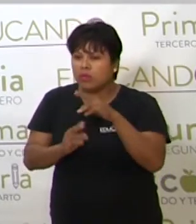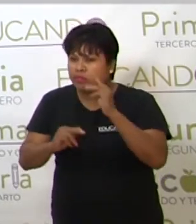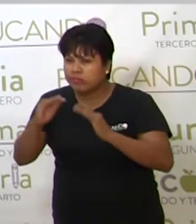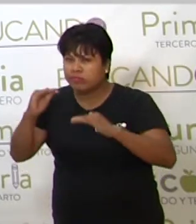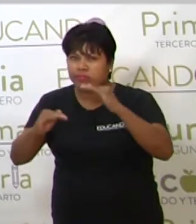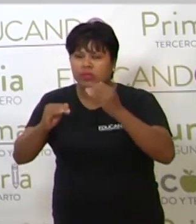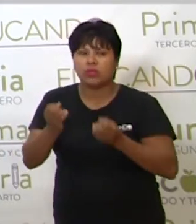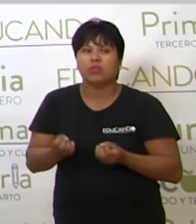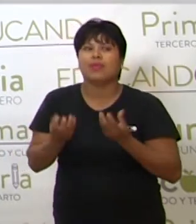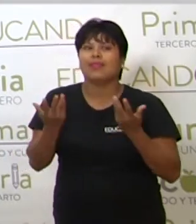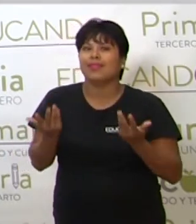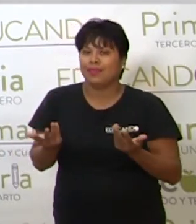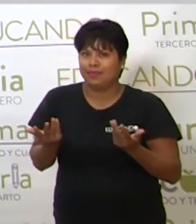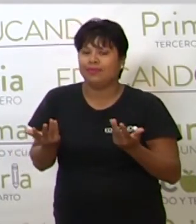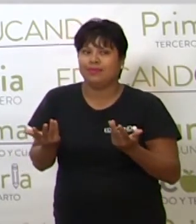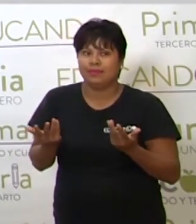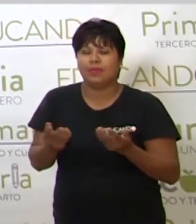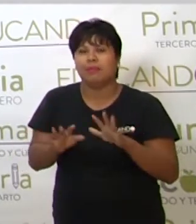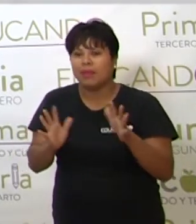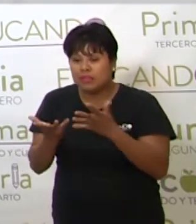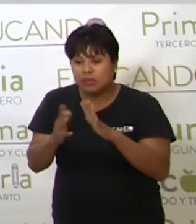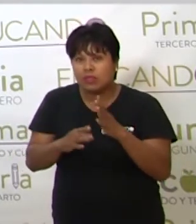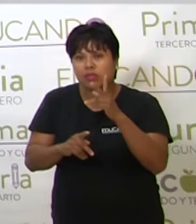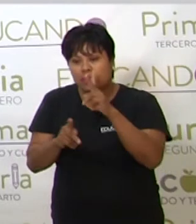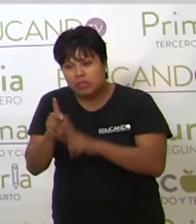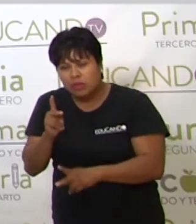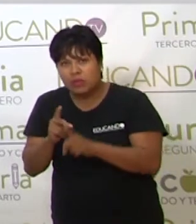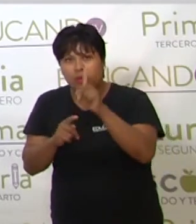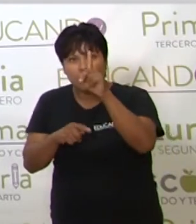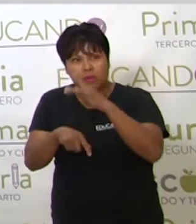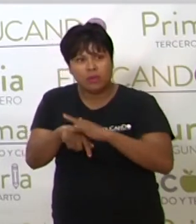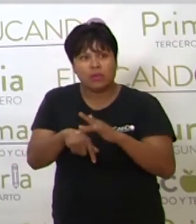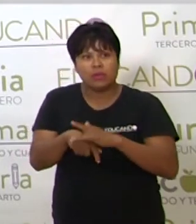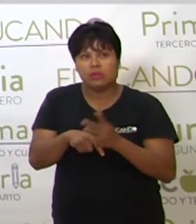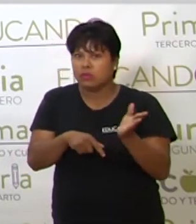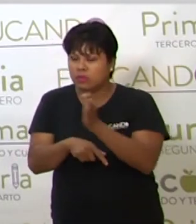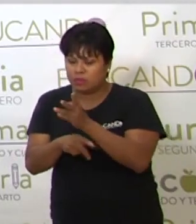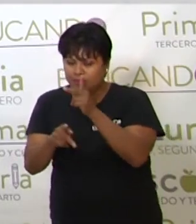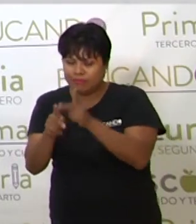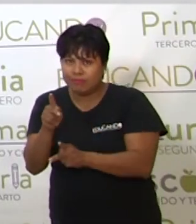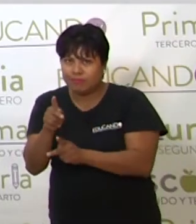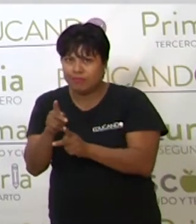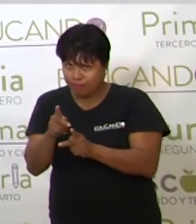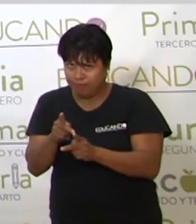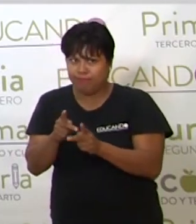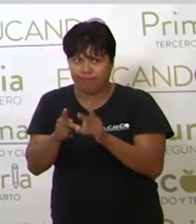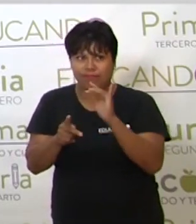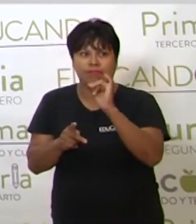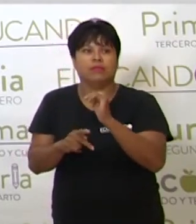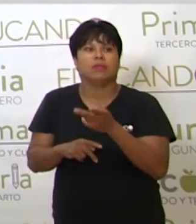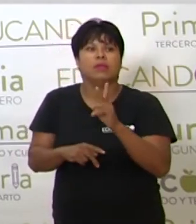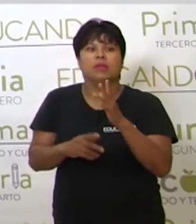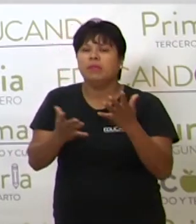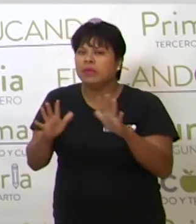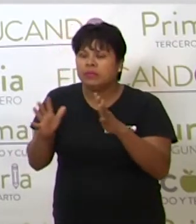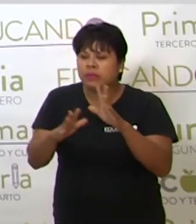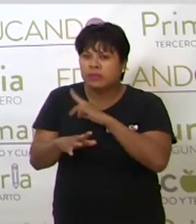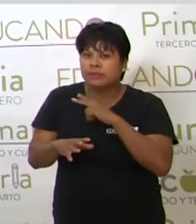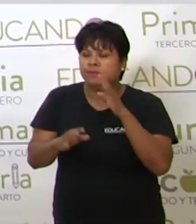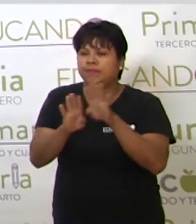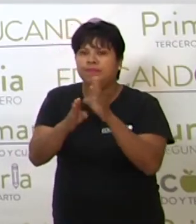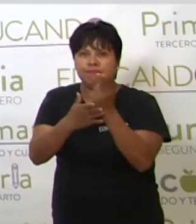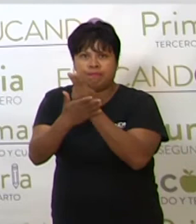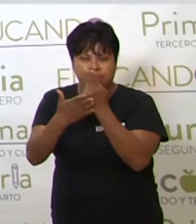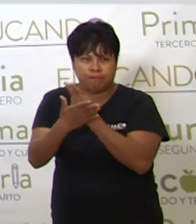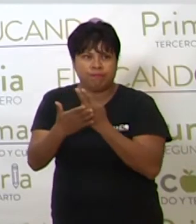que más o menos le va a sobrar un queso y otra fracción más sale pero aquí más o menos lo estamos representando